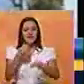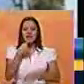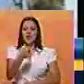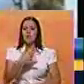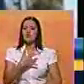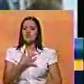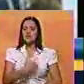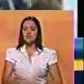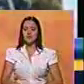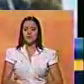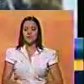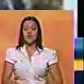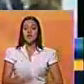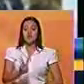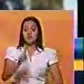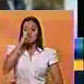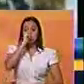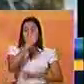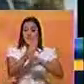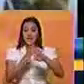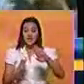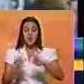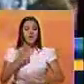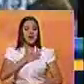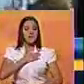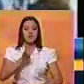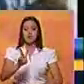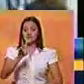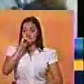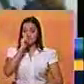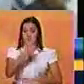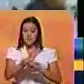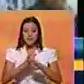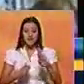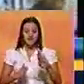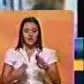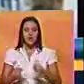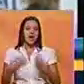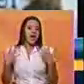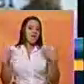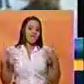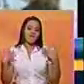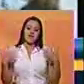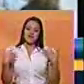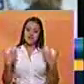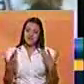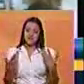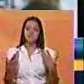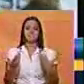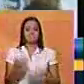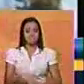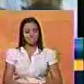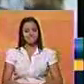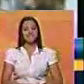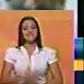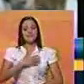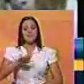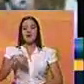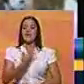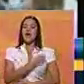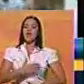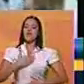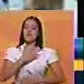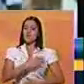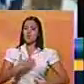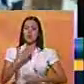aquí dos años y medio y para mí fueron 2 años y medio emocionantes, 2 años y medio en los cuales pude disfrutar